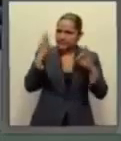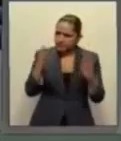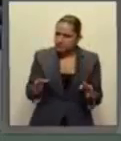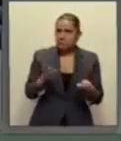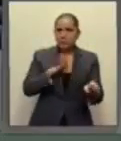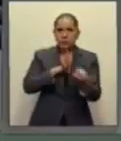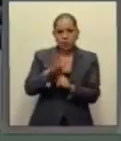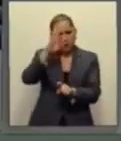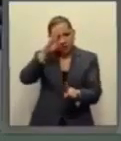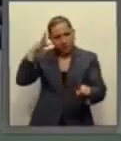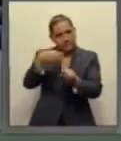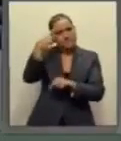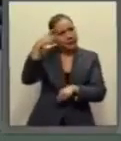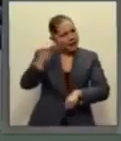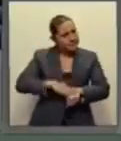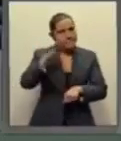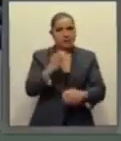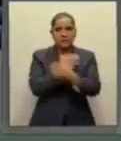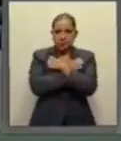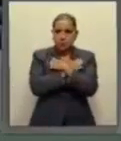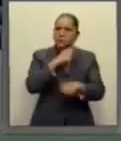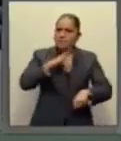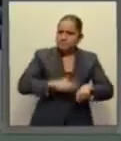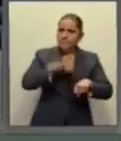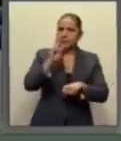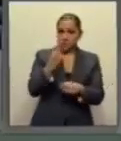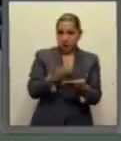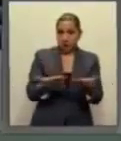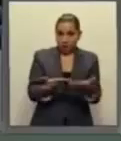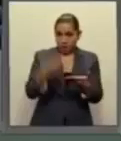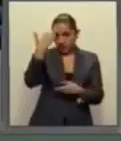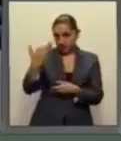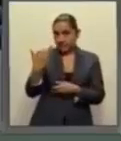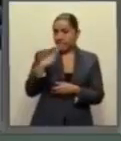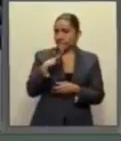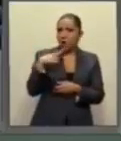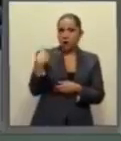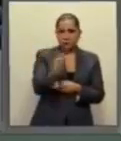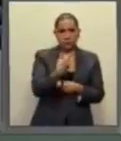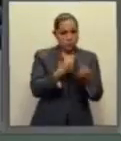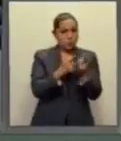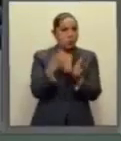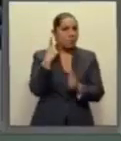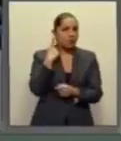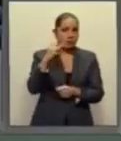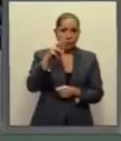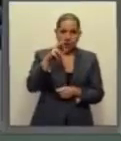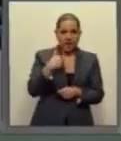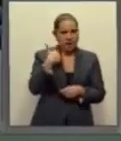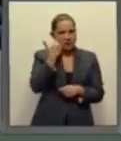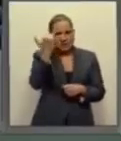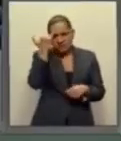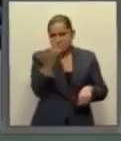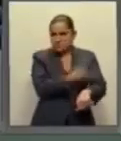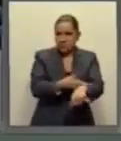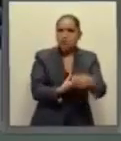educativo con las escuelas universitarias que se están inaugurando en estos días. Nosotros sí tenemos claro que la educación